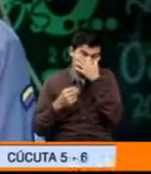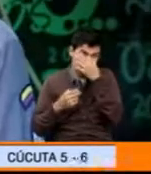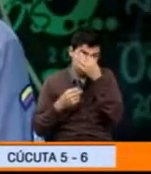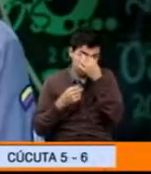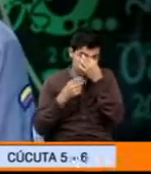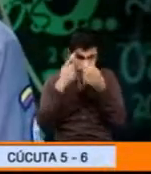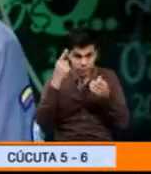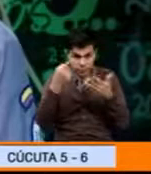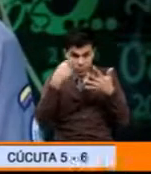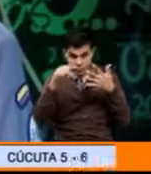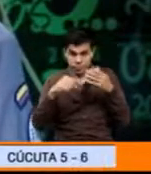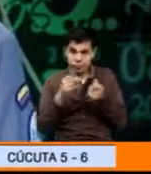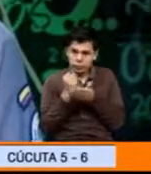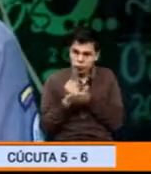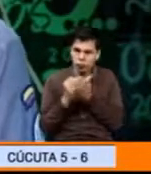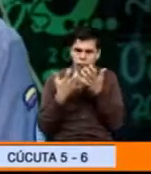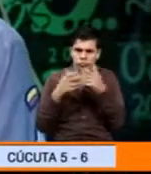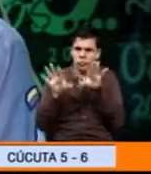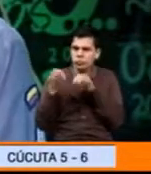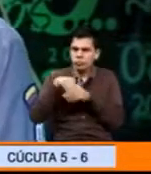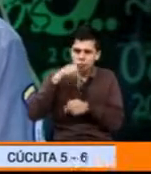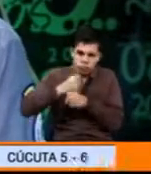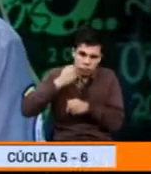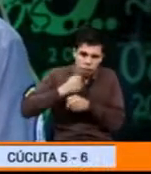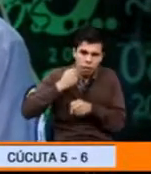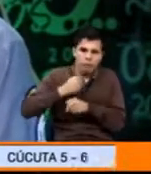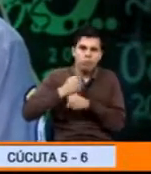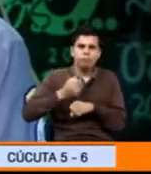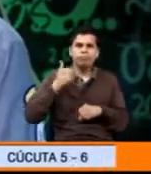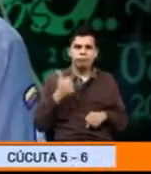tendrían muchos beneficios, generaríamos mucho empleo, tendríamos